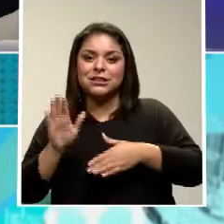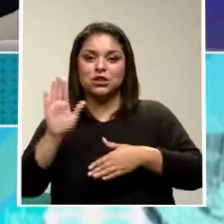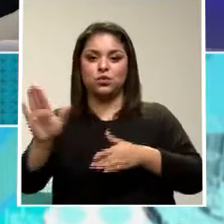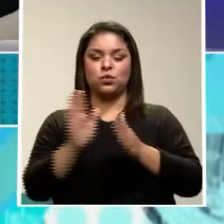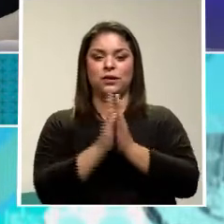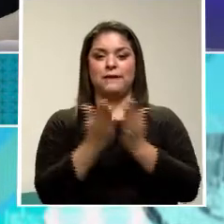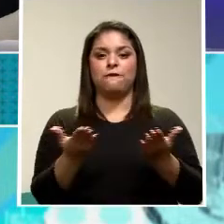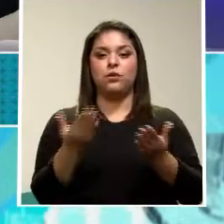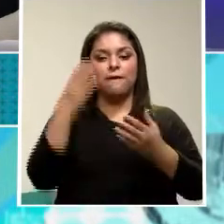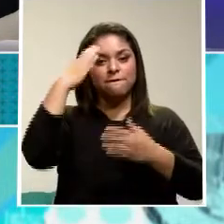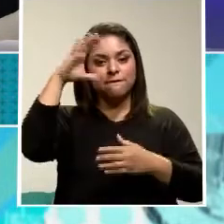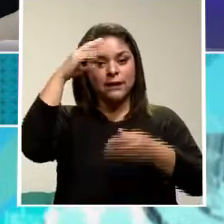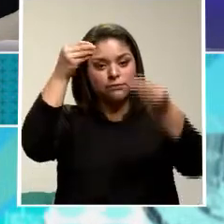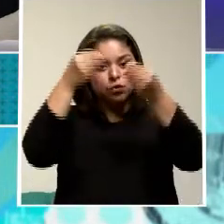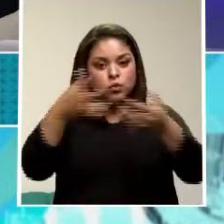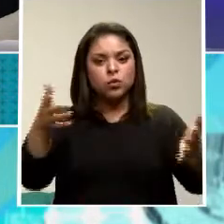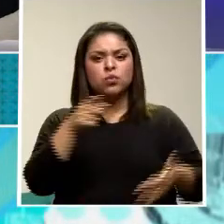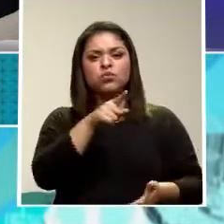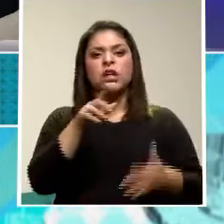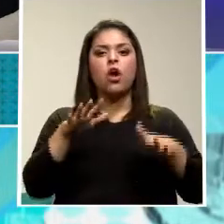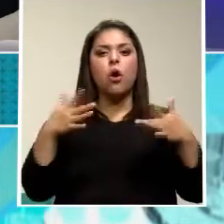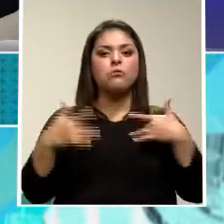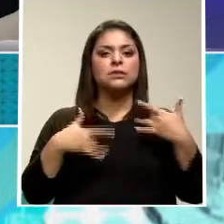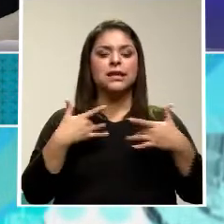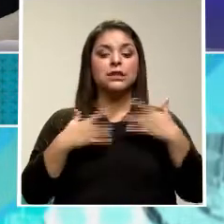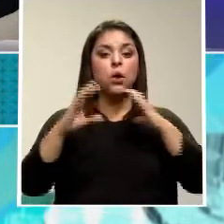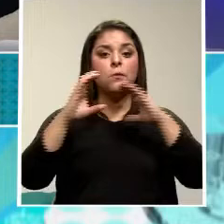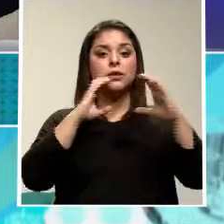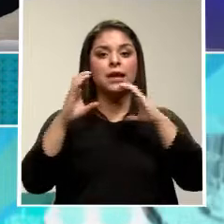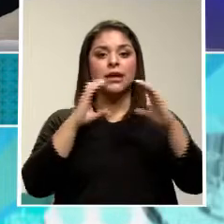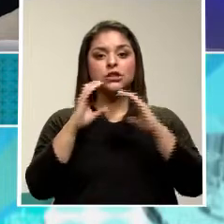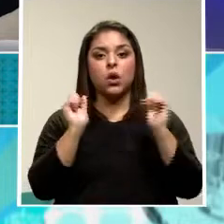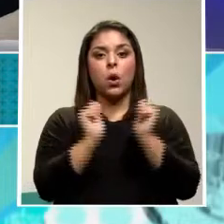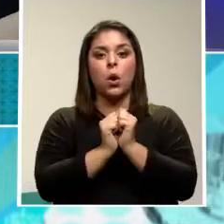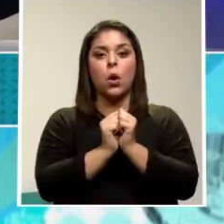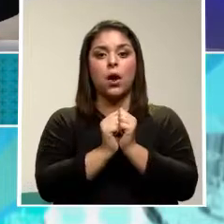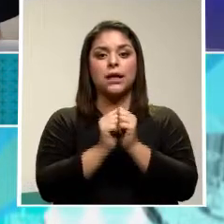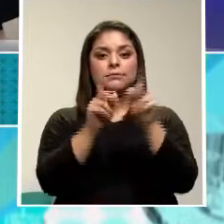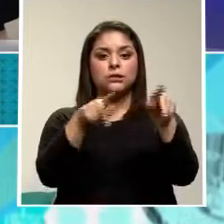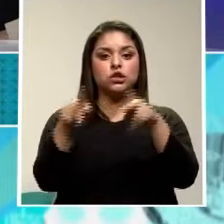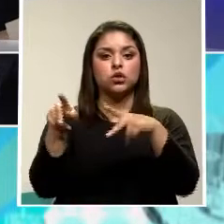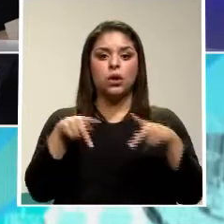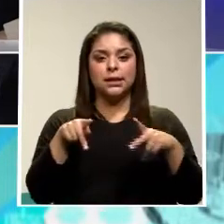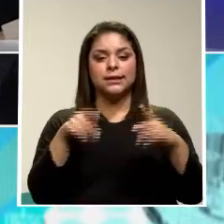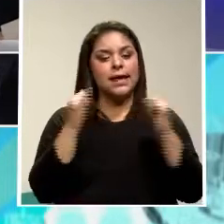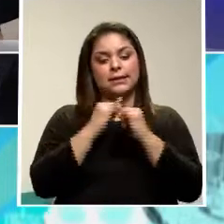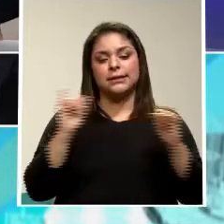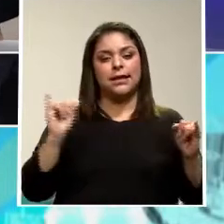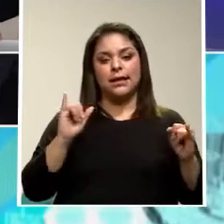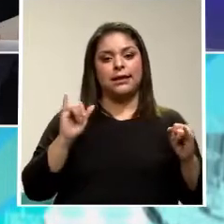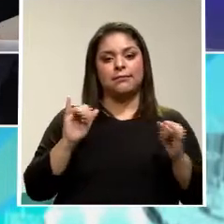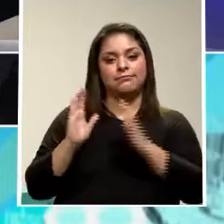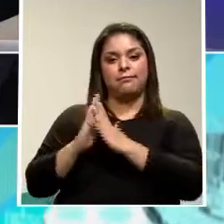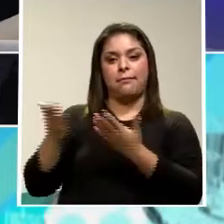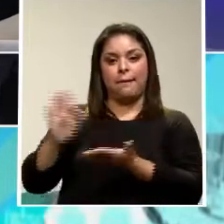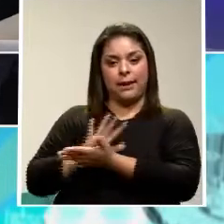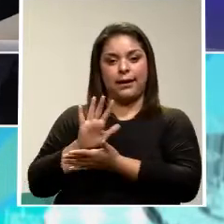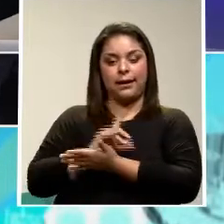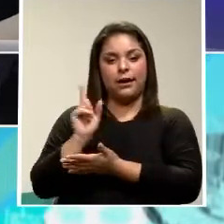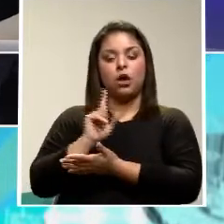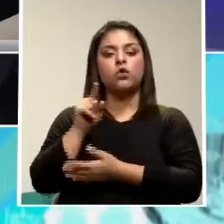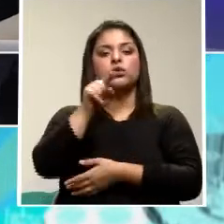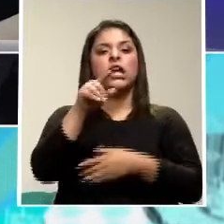comunicación con el público fuera de las páginas del papel, esto que estamos hablando? ¿Cómo reaccionás incluso